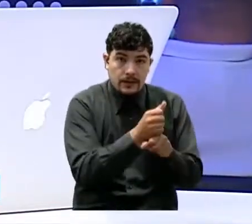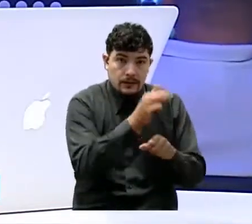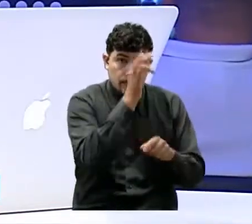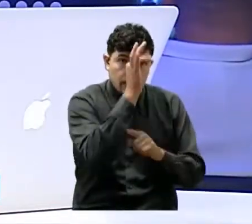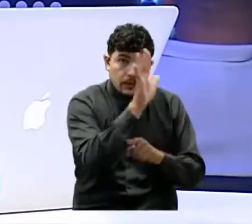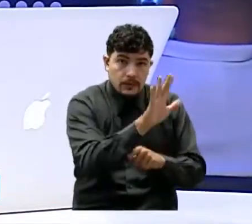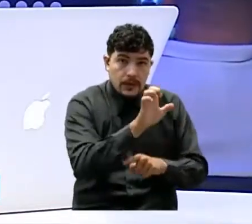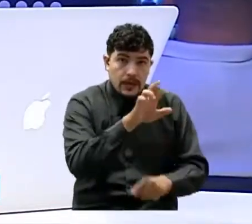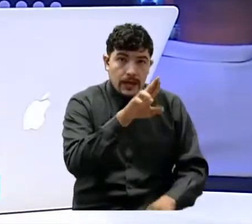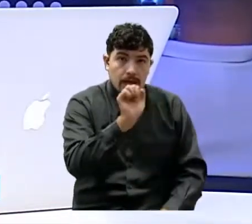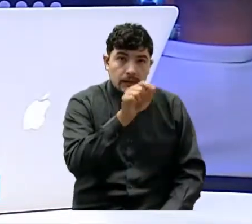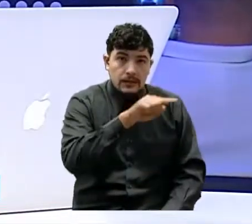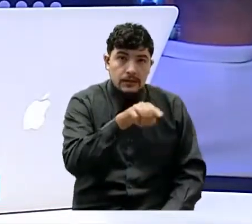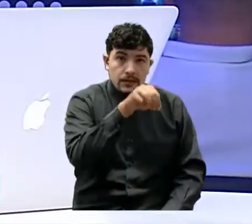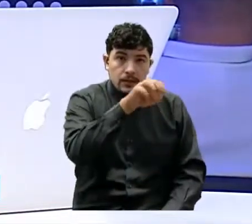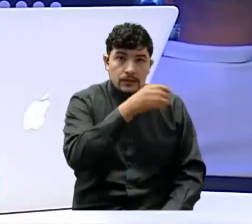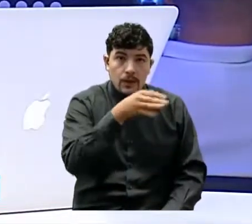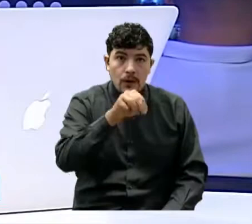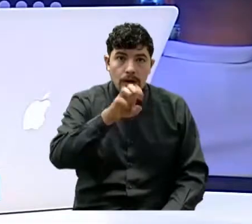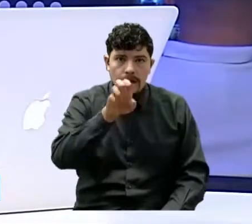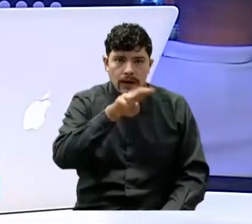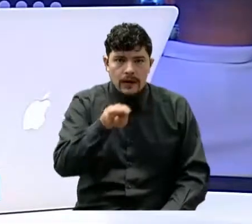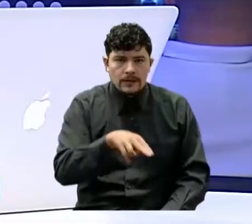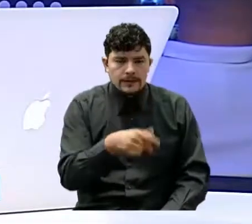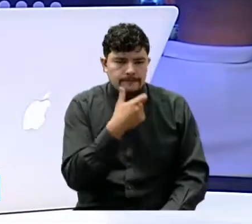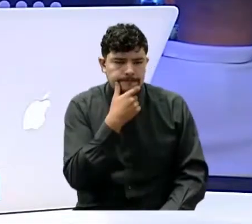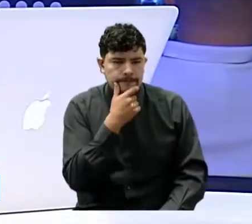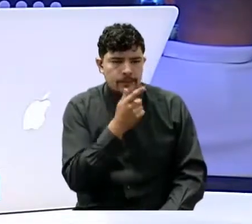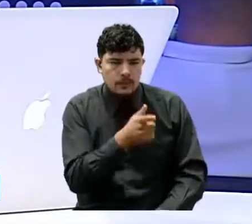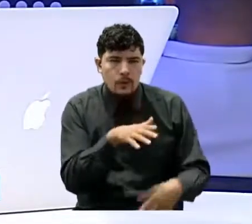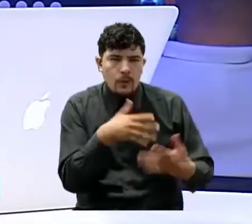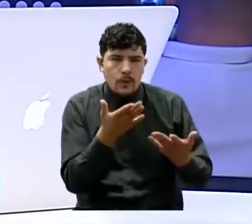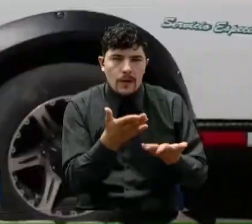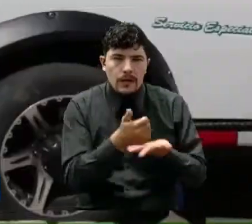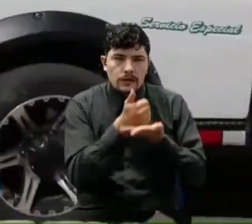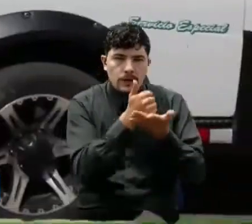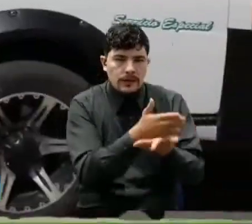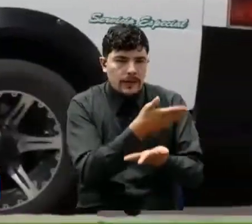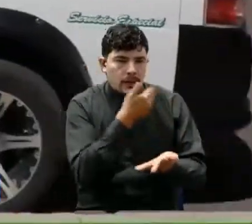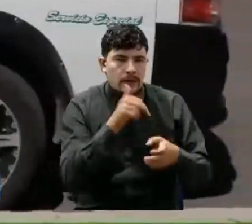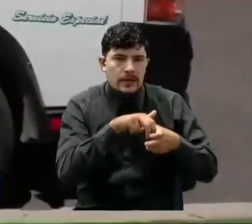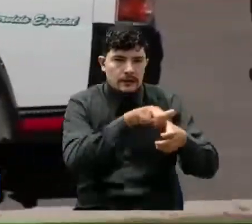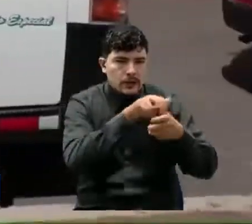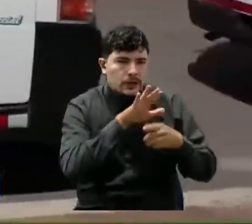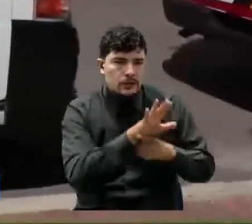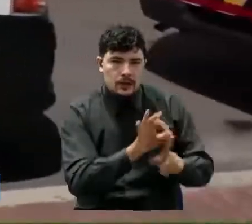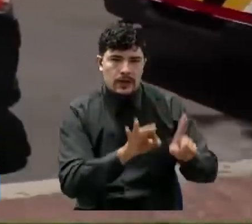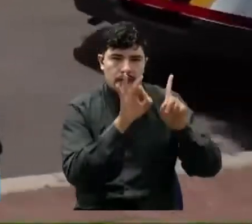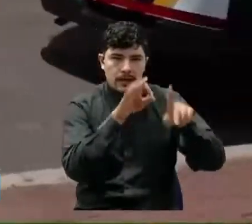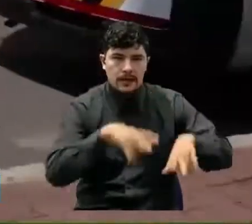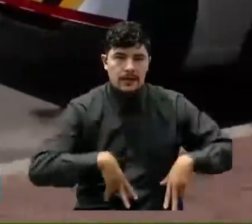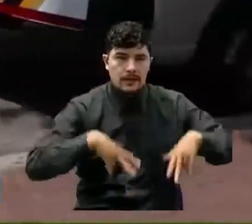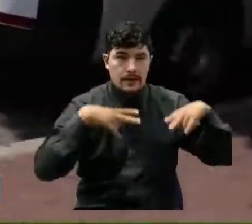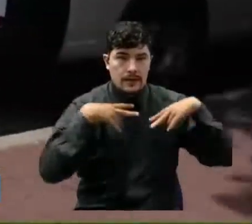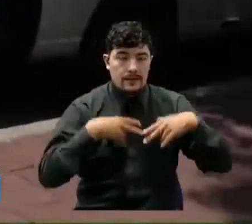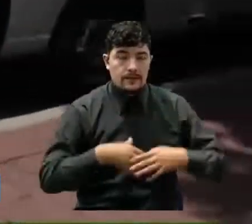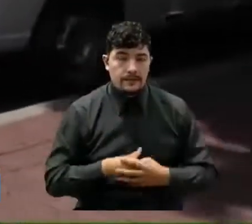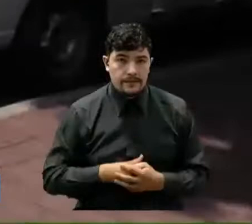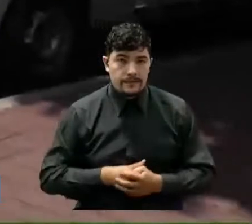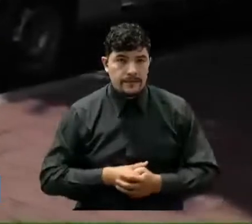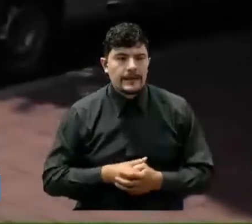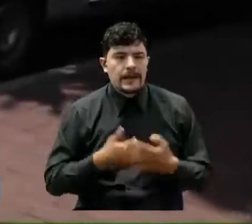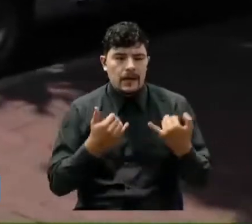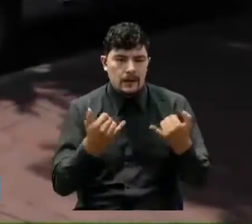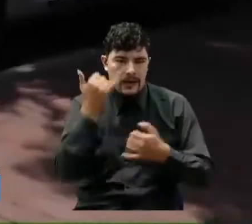Meos, se creó un transporte especializado para el disfrute de ellos. Ante la discriminación recibida en